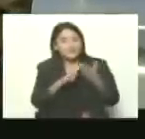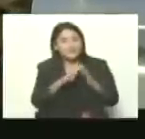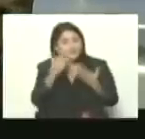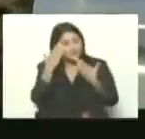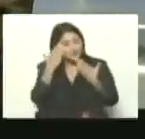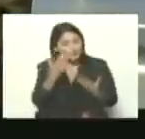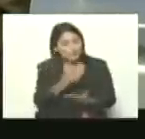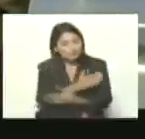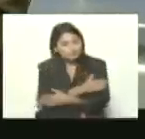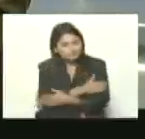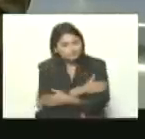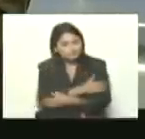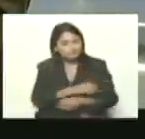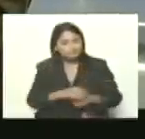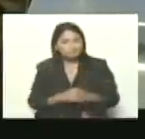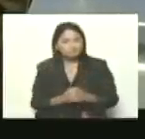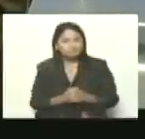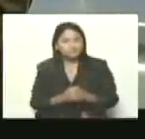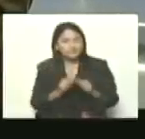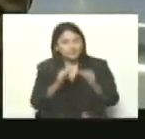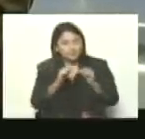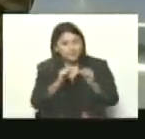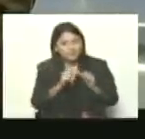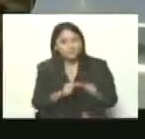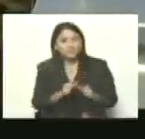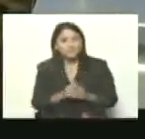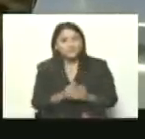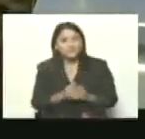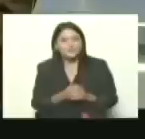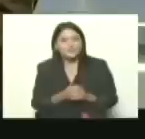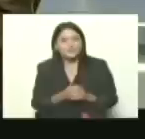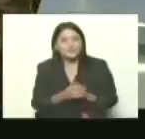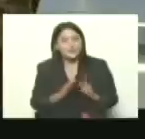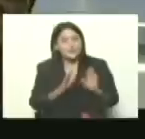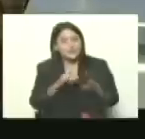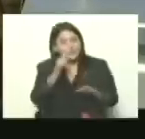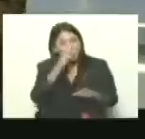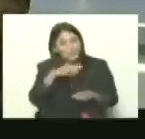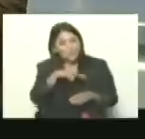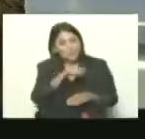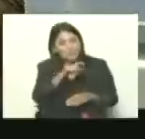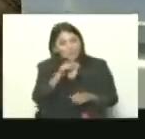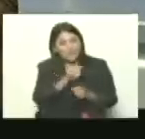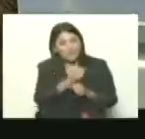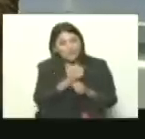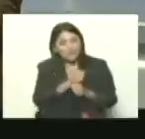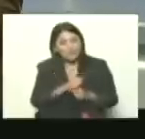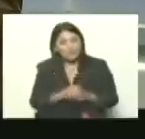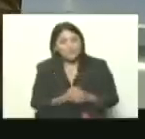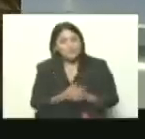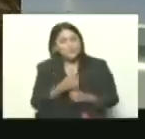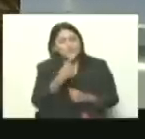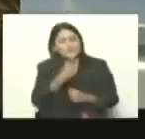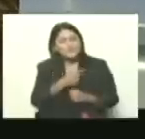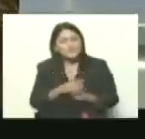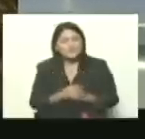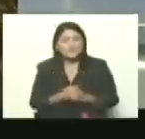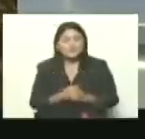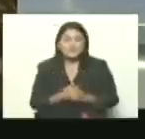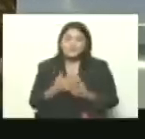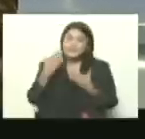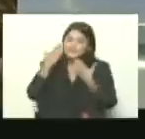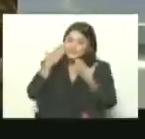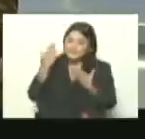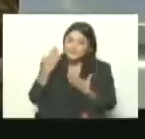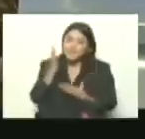¿Oíste? Y hay que seguir fortaleciendo el poder popular. Así es, presidente. ¿Qué ibas a decir? Saludos especiales